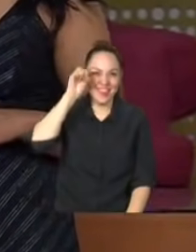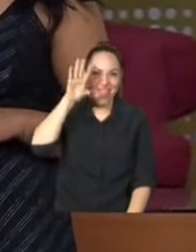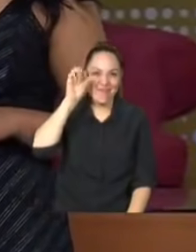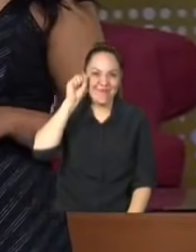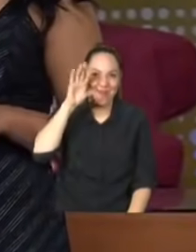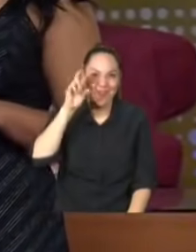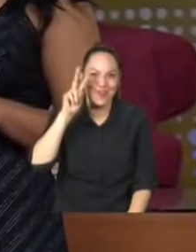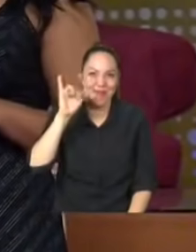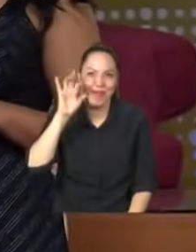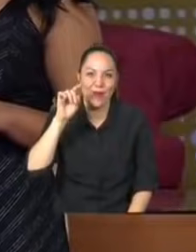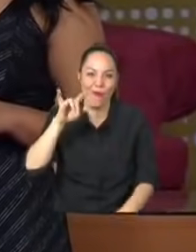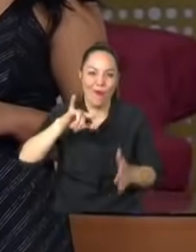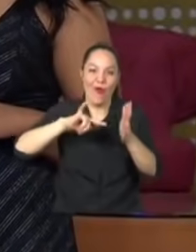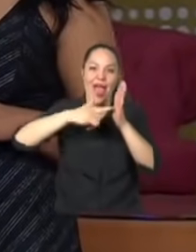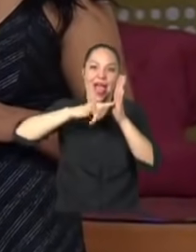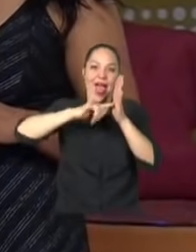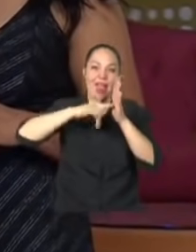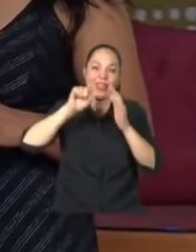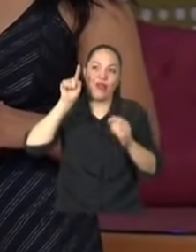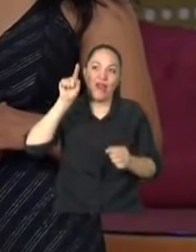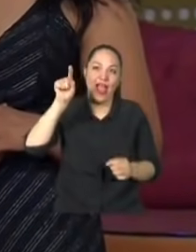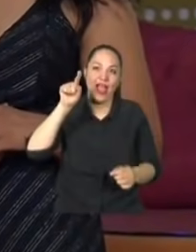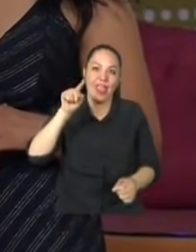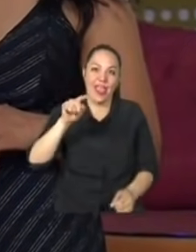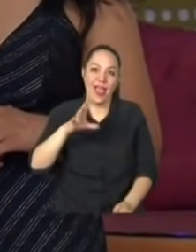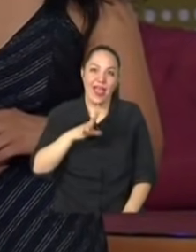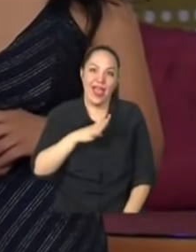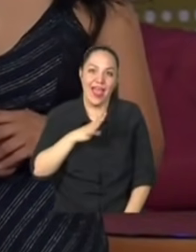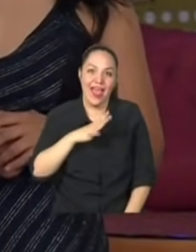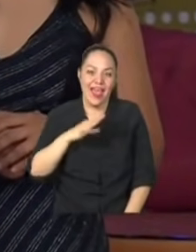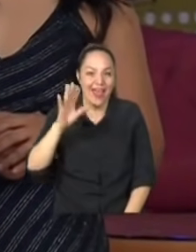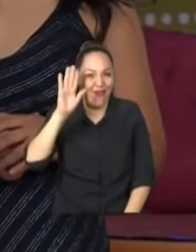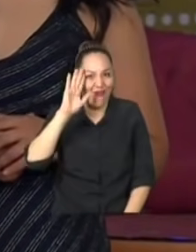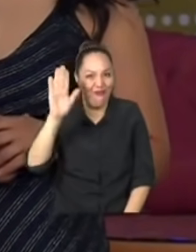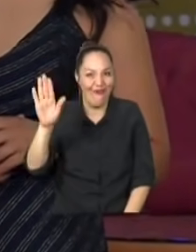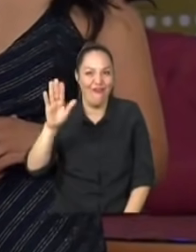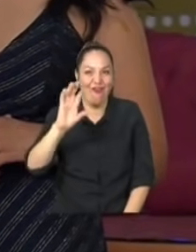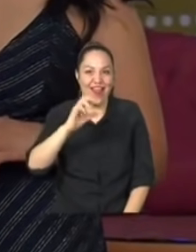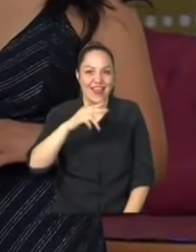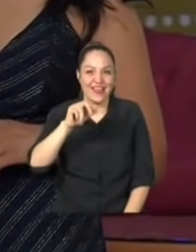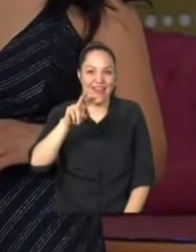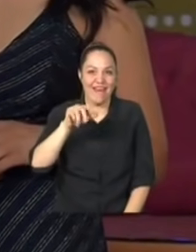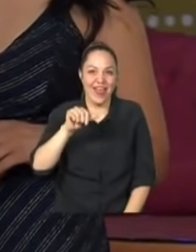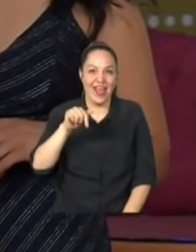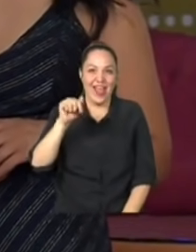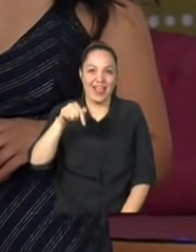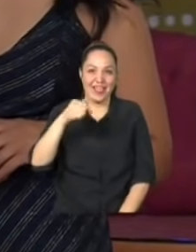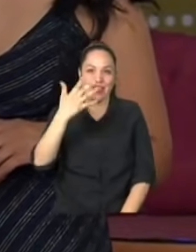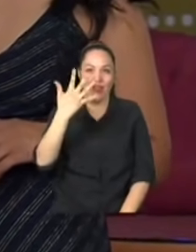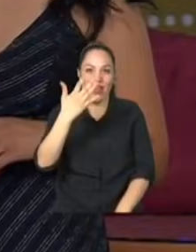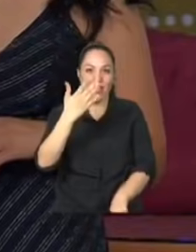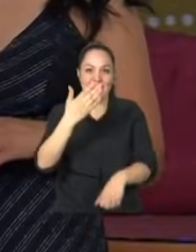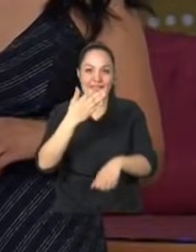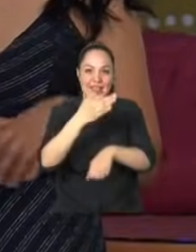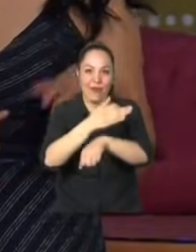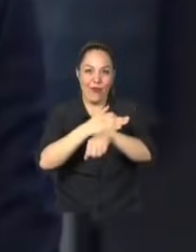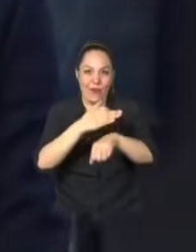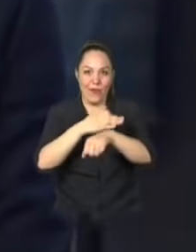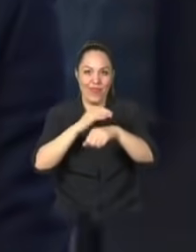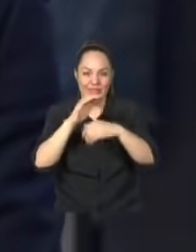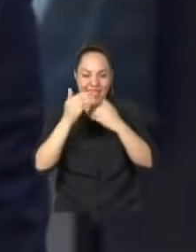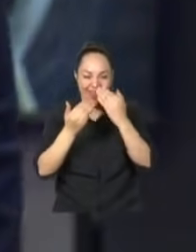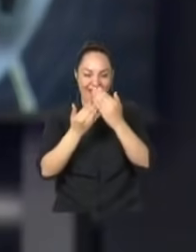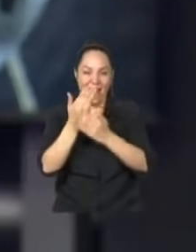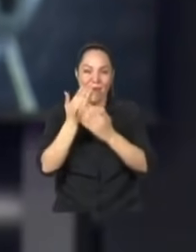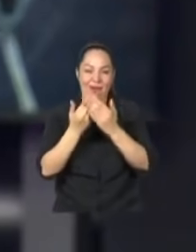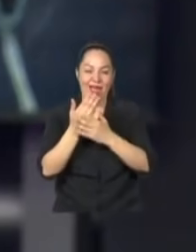en París en este momento? Señor Chavana, en este momento son aquí las 5:30 de la mañana, es